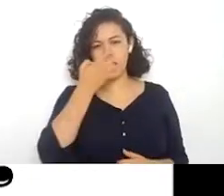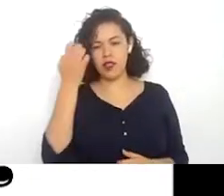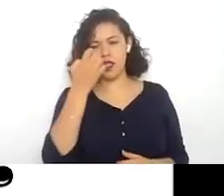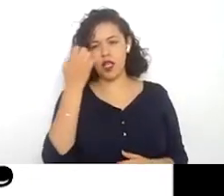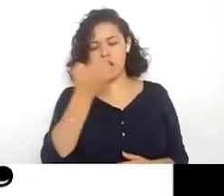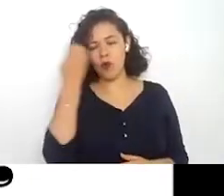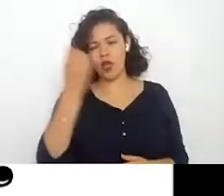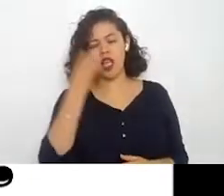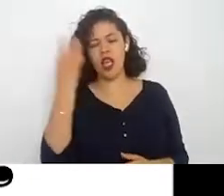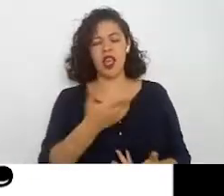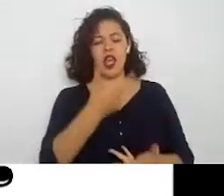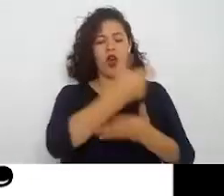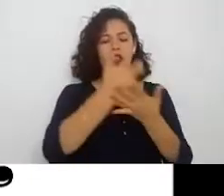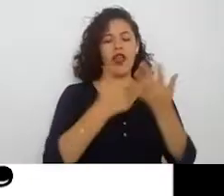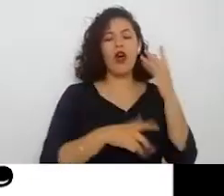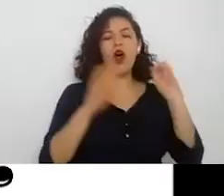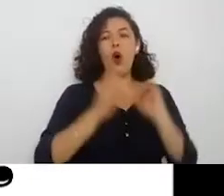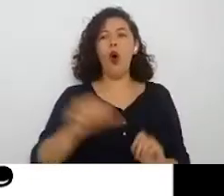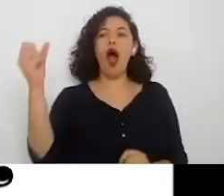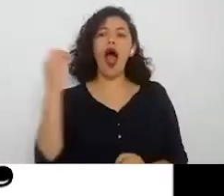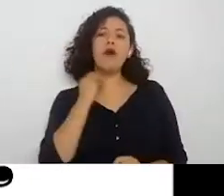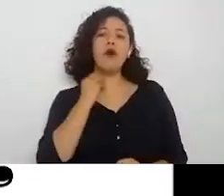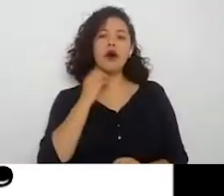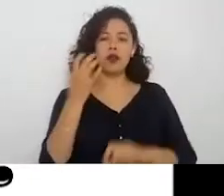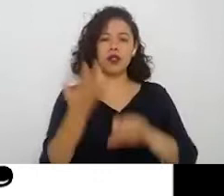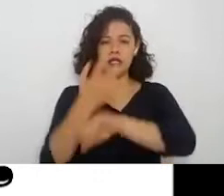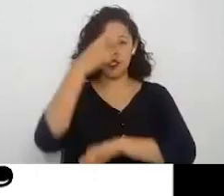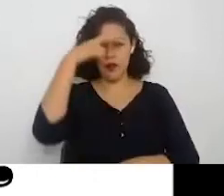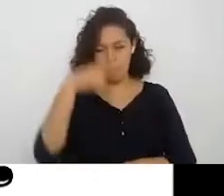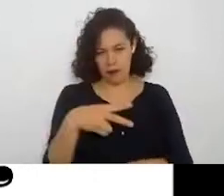Abogados del Estado de México, que también apoyan de forma